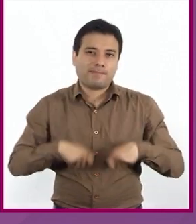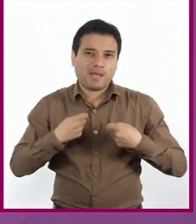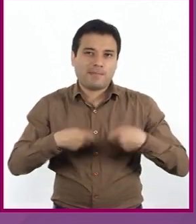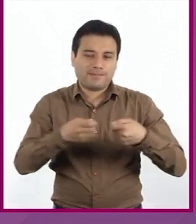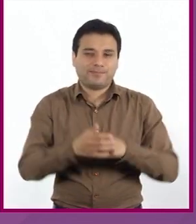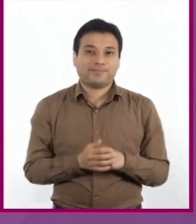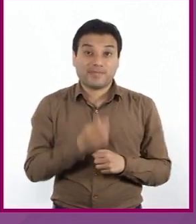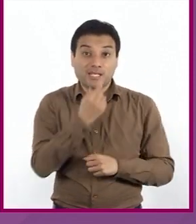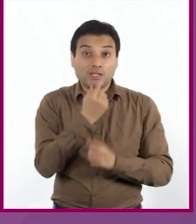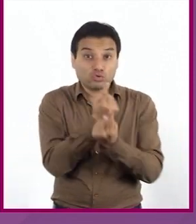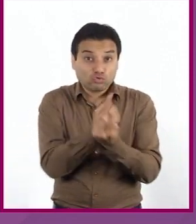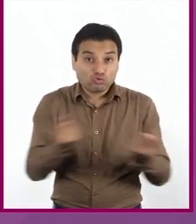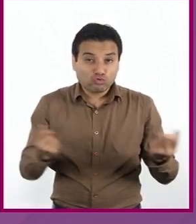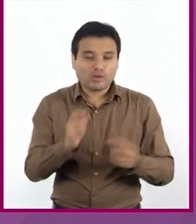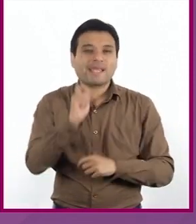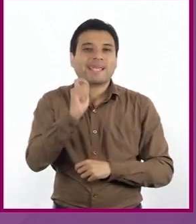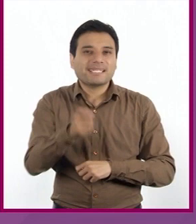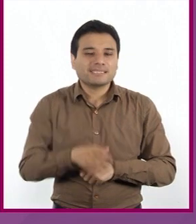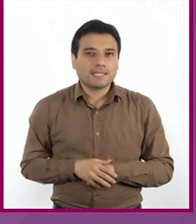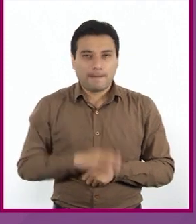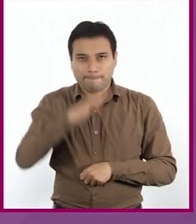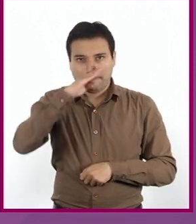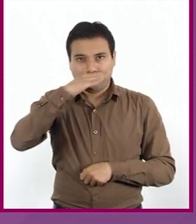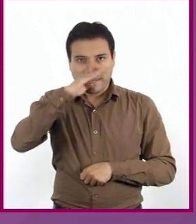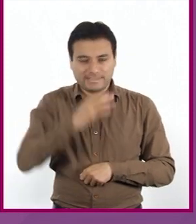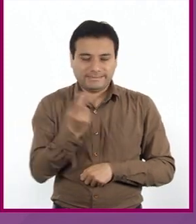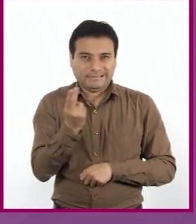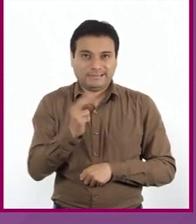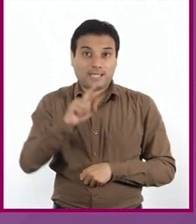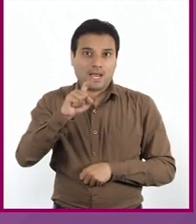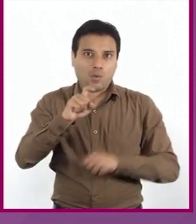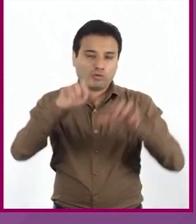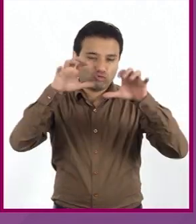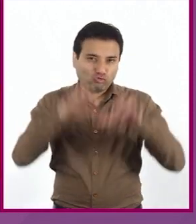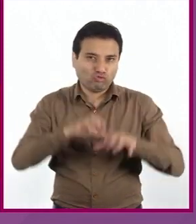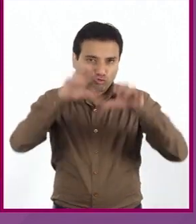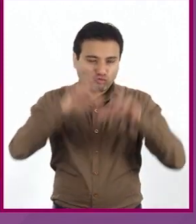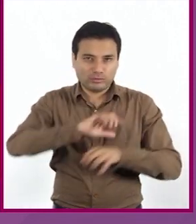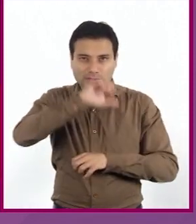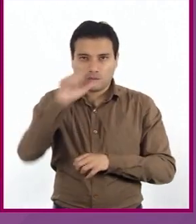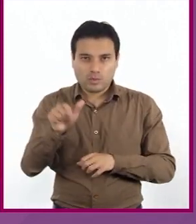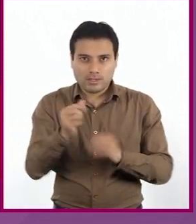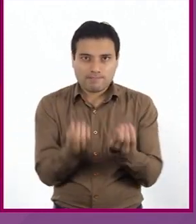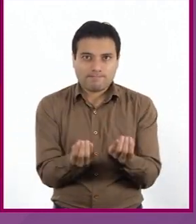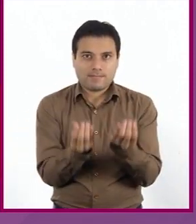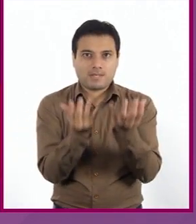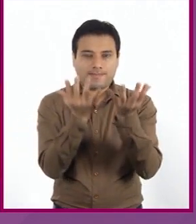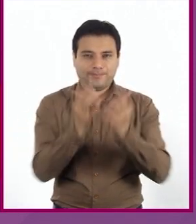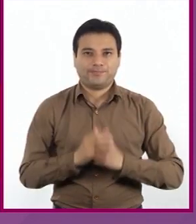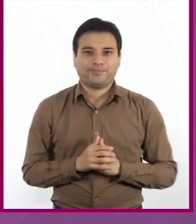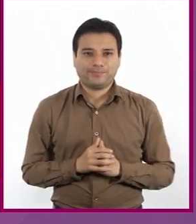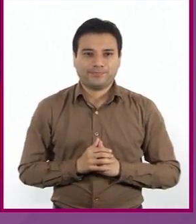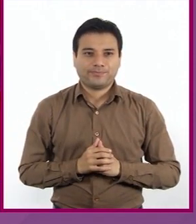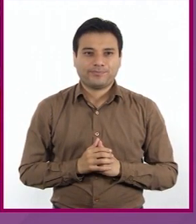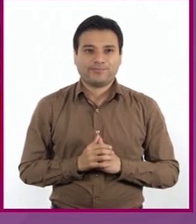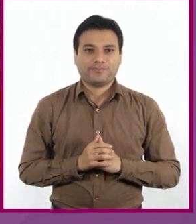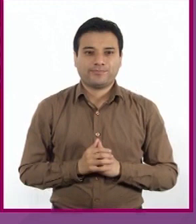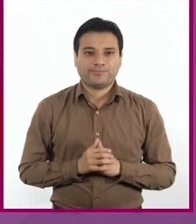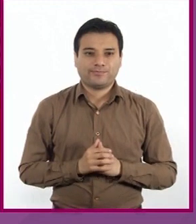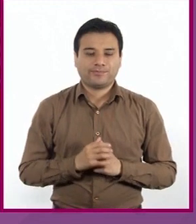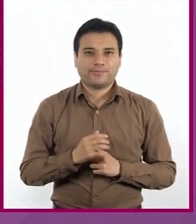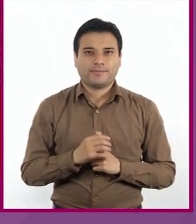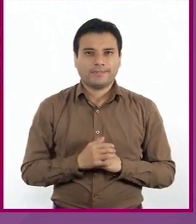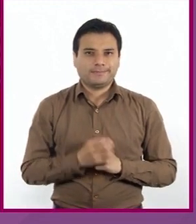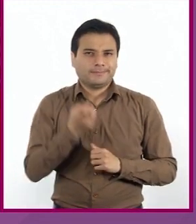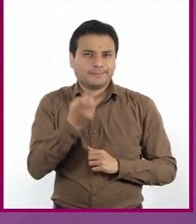niños representan el maíz que necesita recibir el agua para crecer vigoroso. Las danzas para pedir lluvia se realizaron